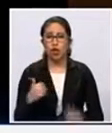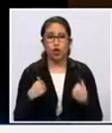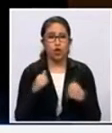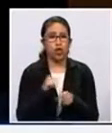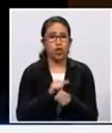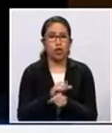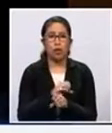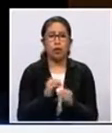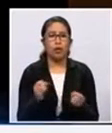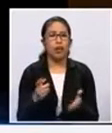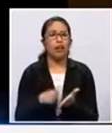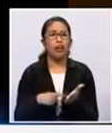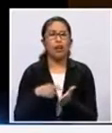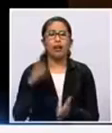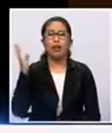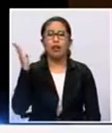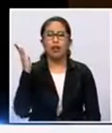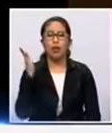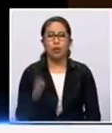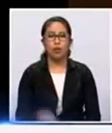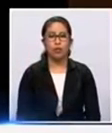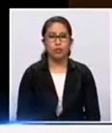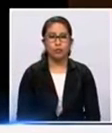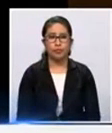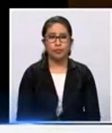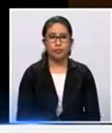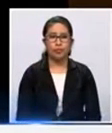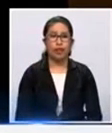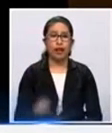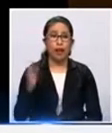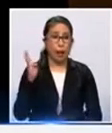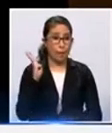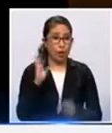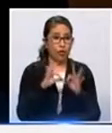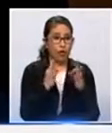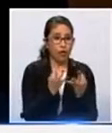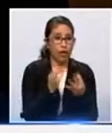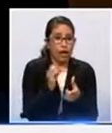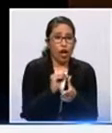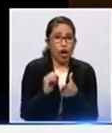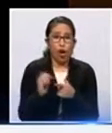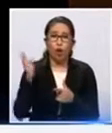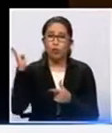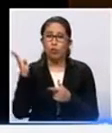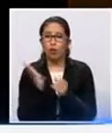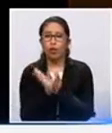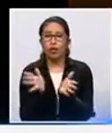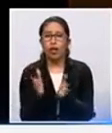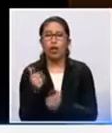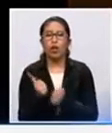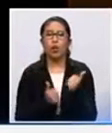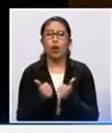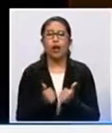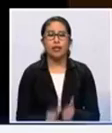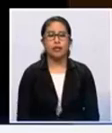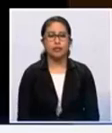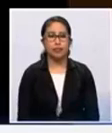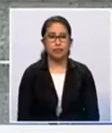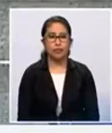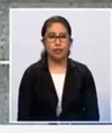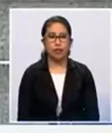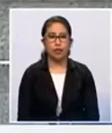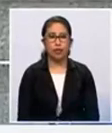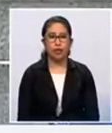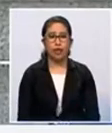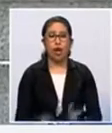posible? ¿Podría ser el de canasta familiar o tendría que esperar el bono universal? Al cobrar el